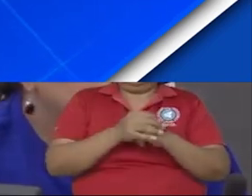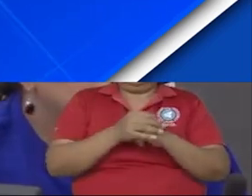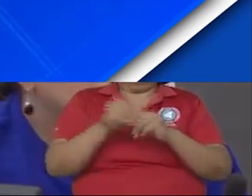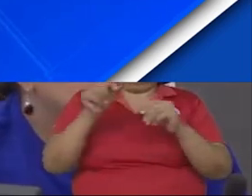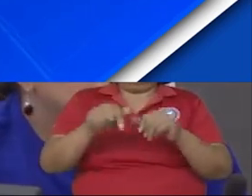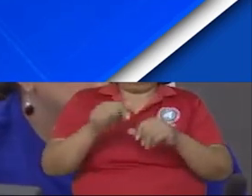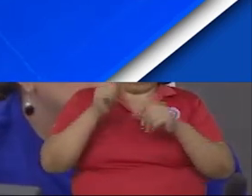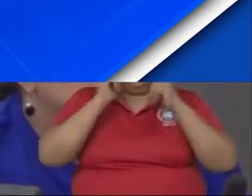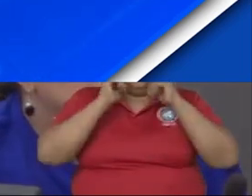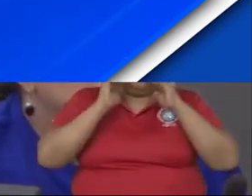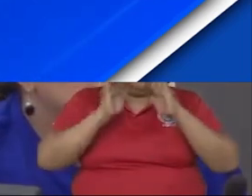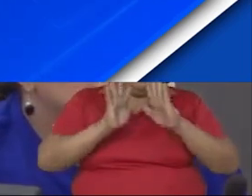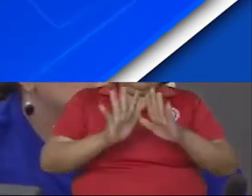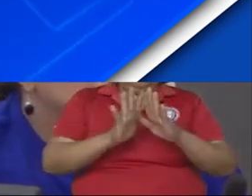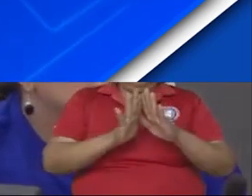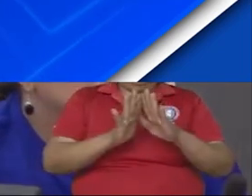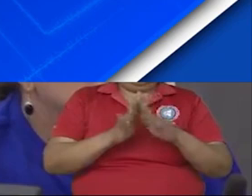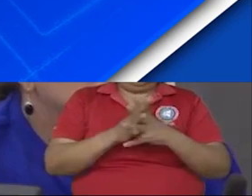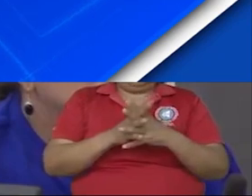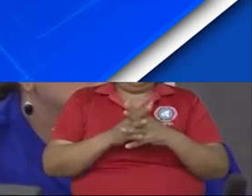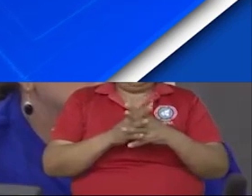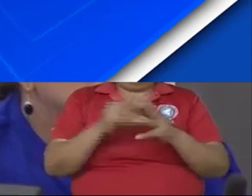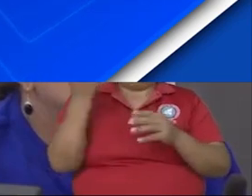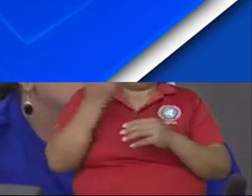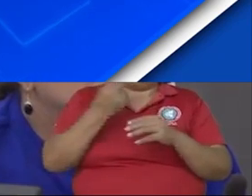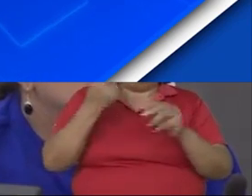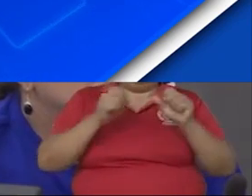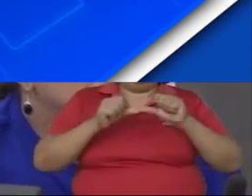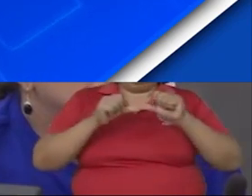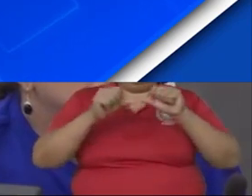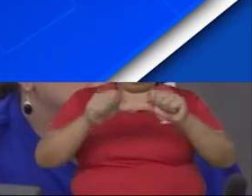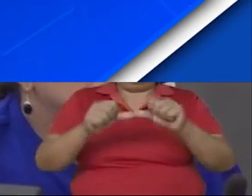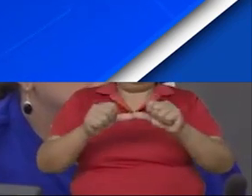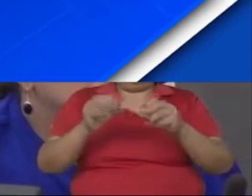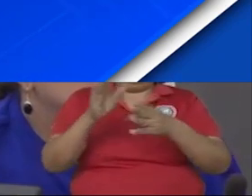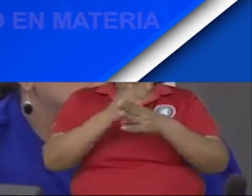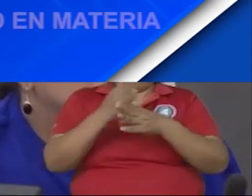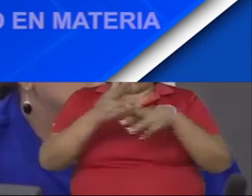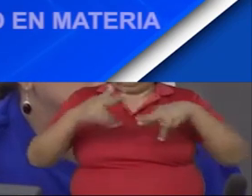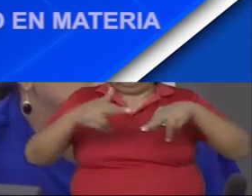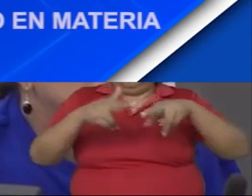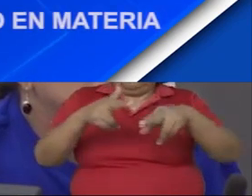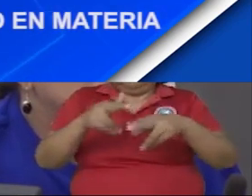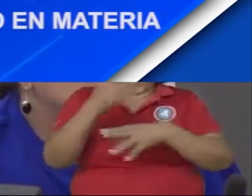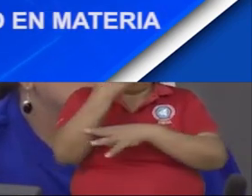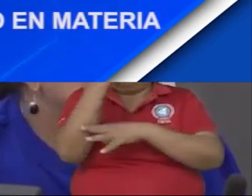la conservación y uso sostenible de los recursos naturales.